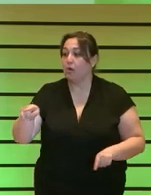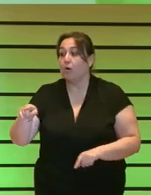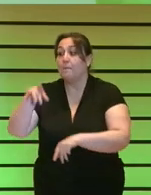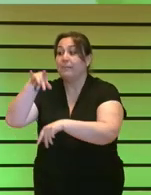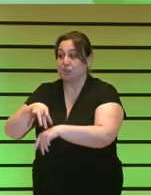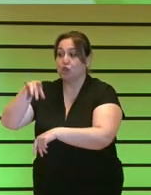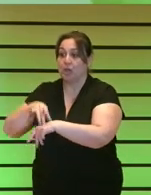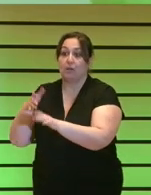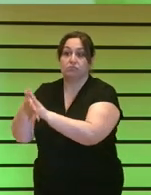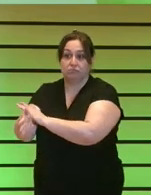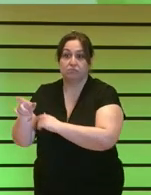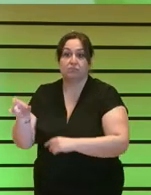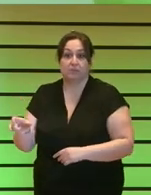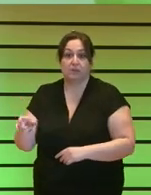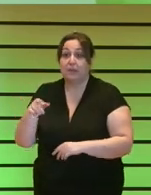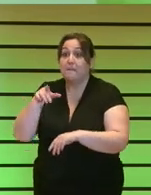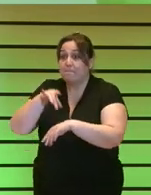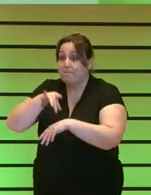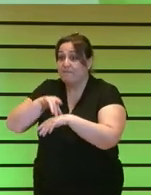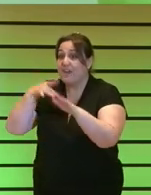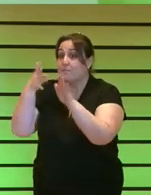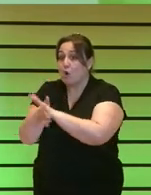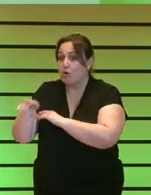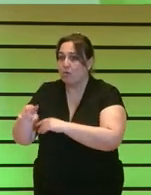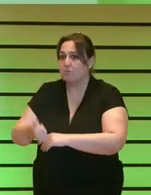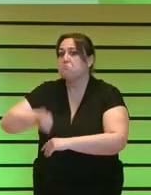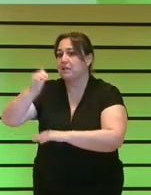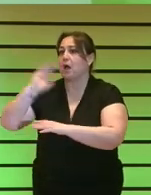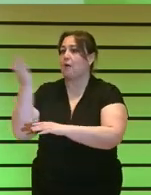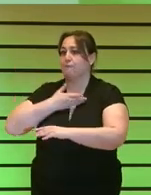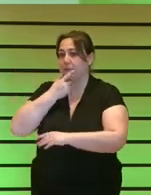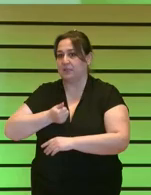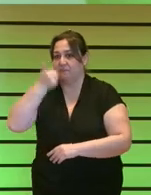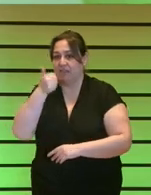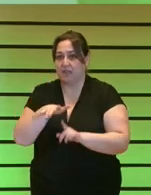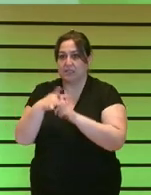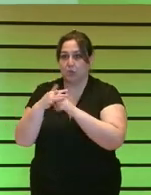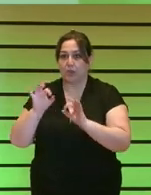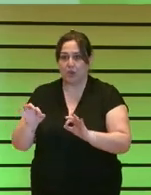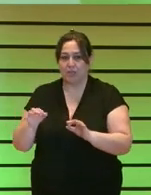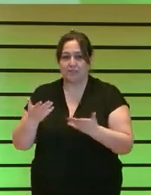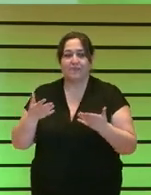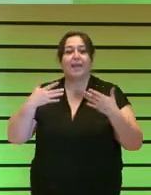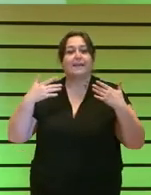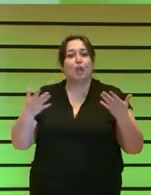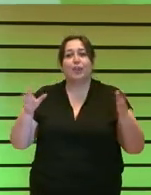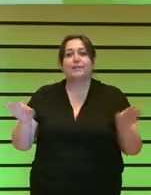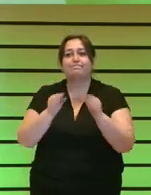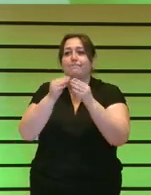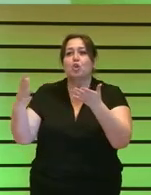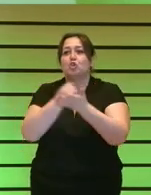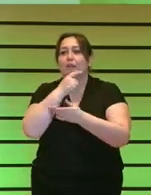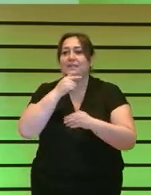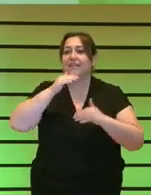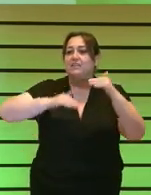los enfermos crónicos son mucho más vulnerables a este tipo de cuestiones este tipo de circunstancias por lo tanto todas las desigualdades que ya